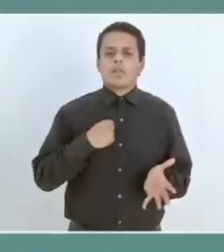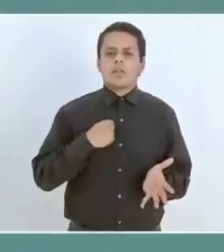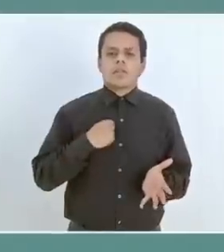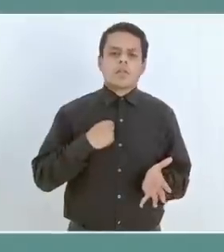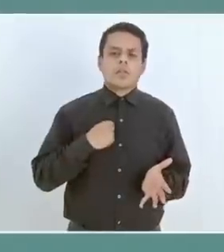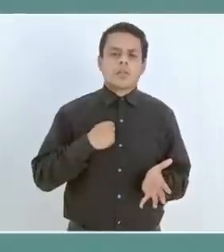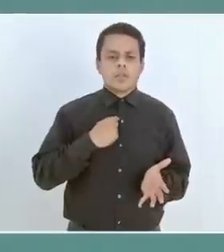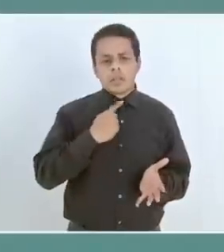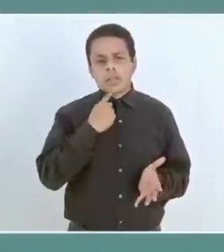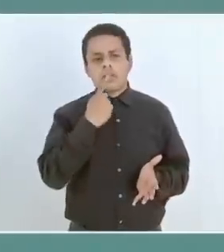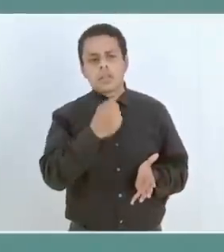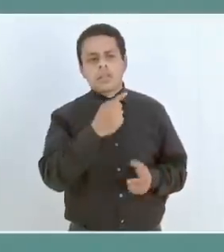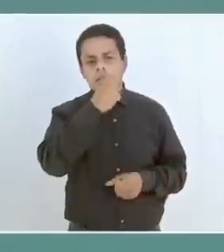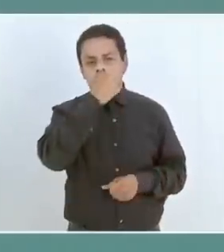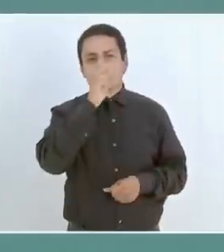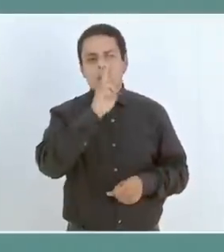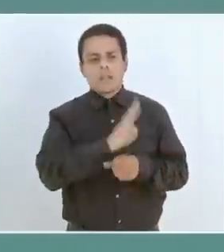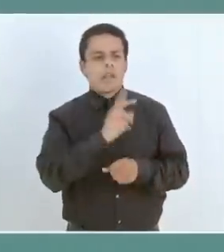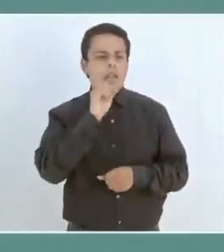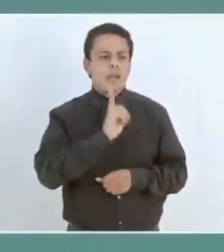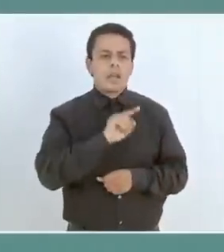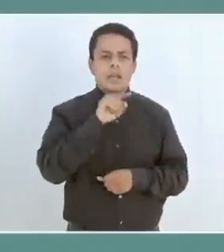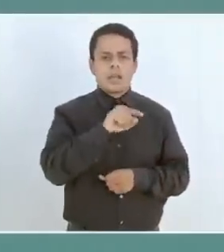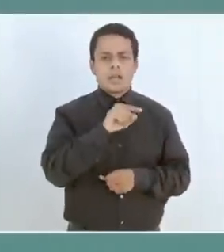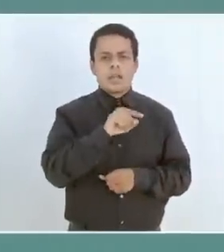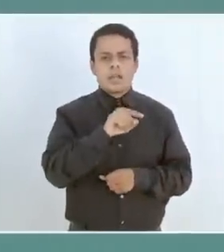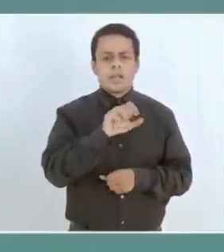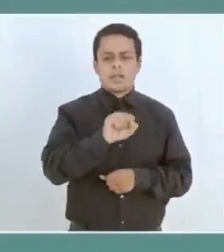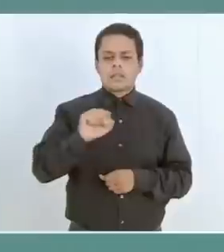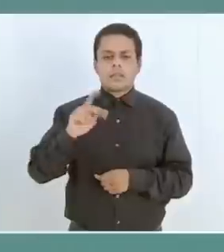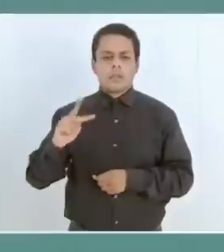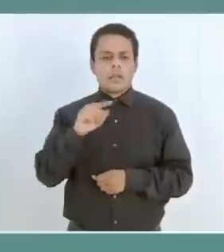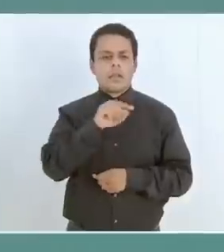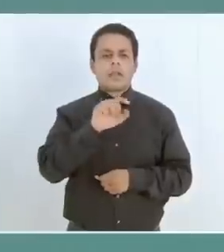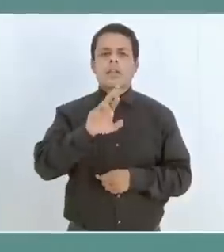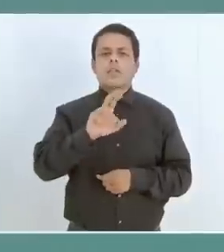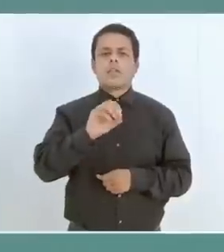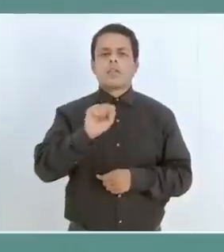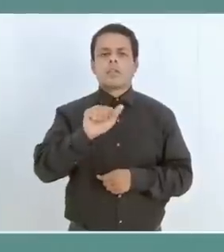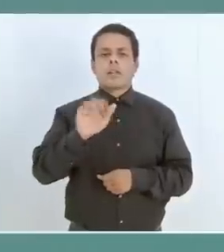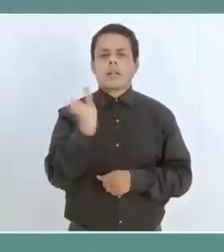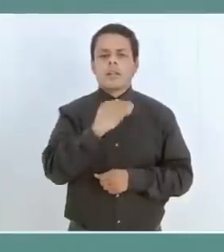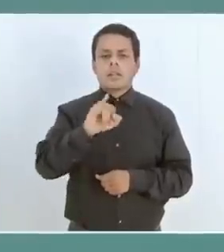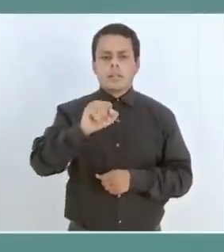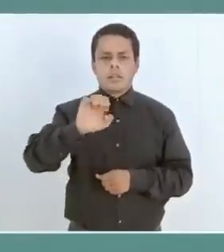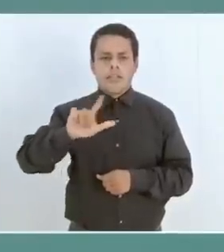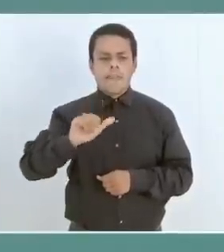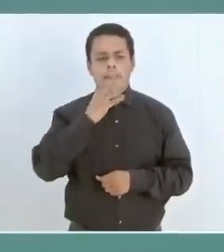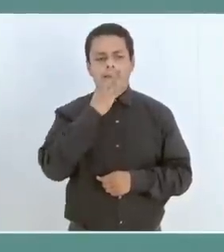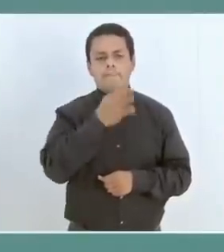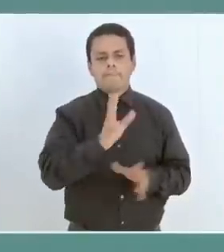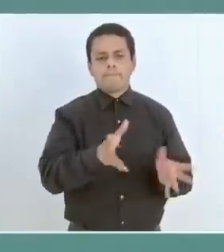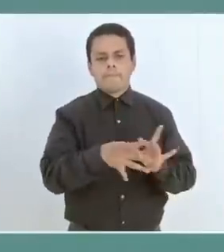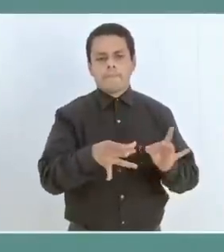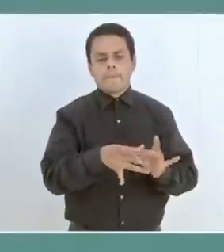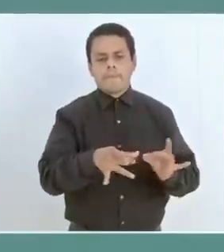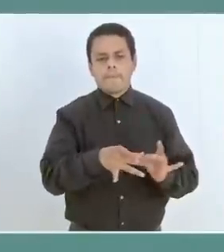la secretaria de Seguridad Pública, Rosicela Rodríguez, para que